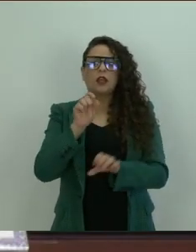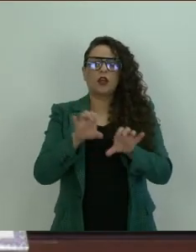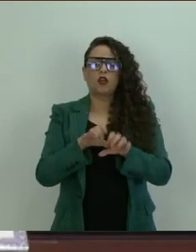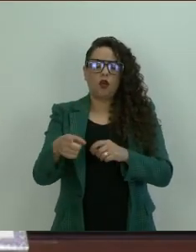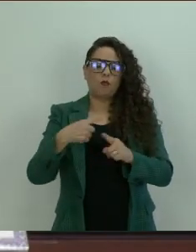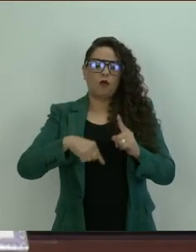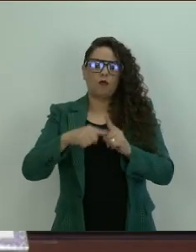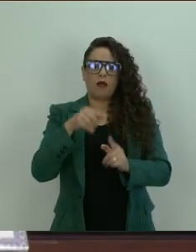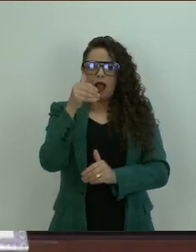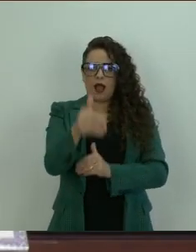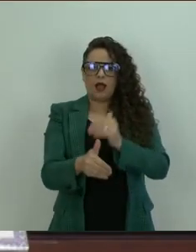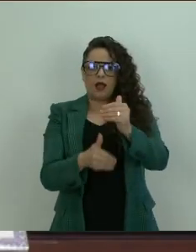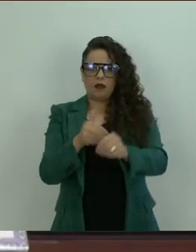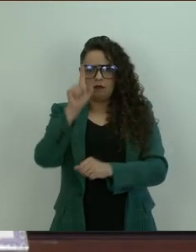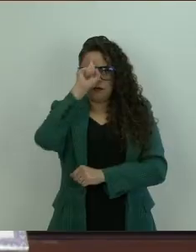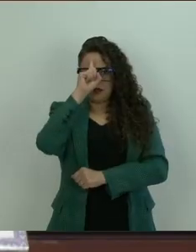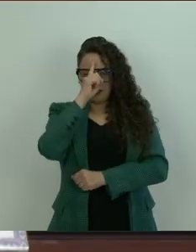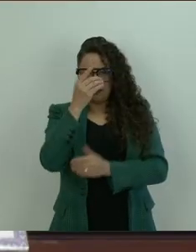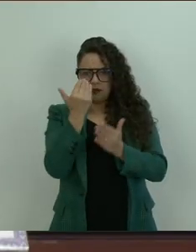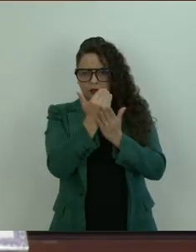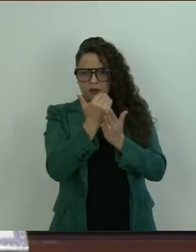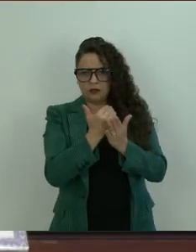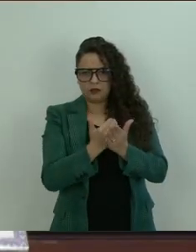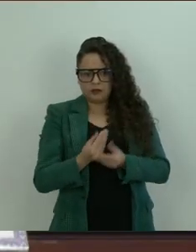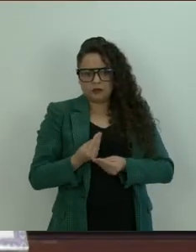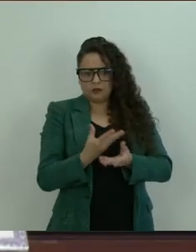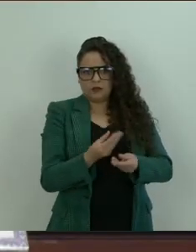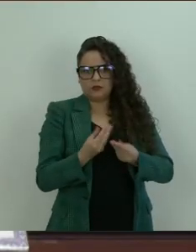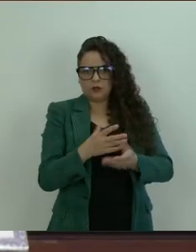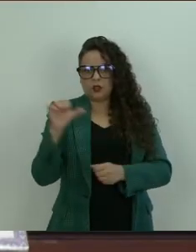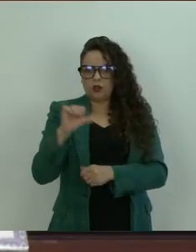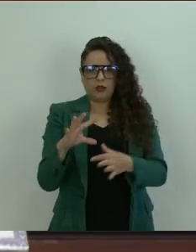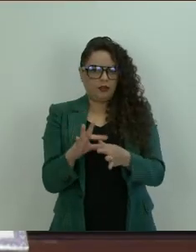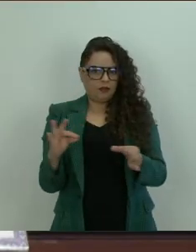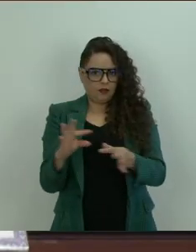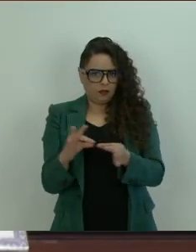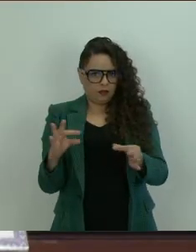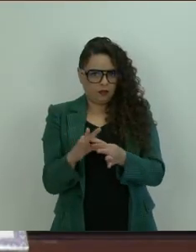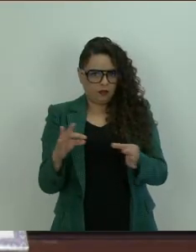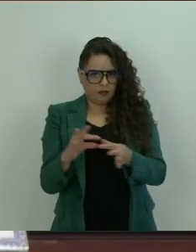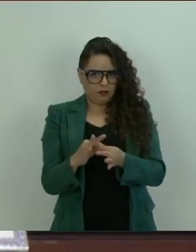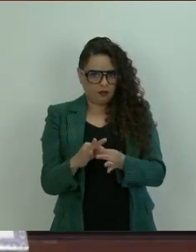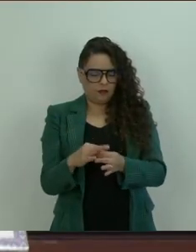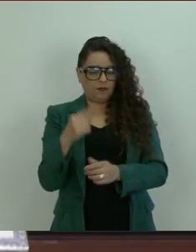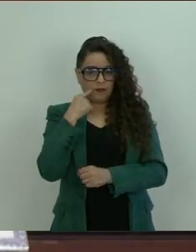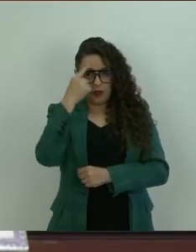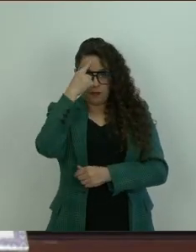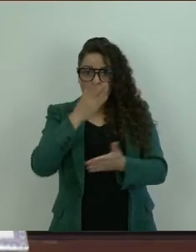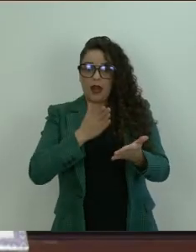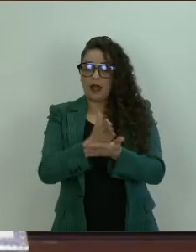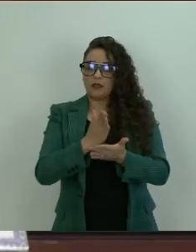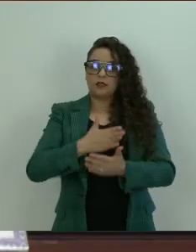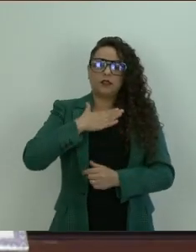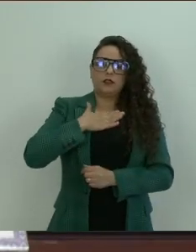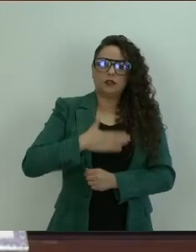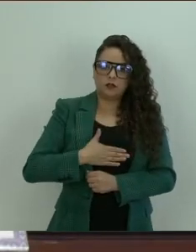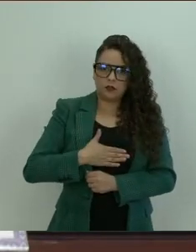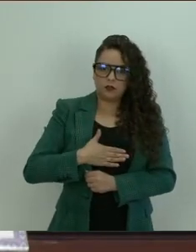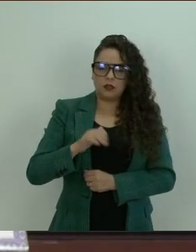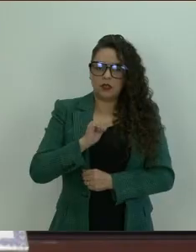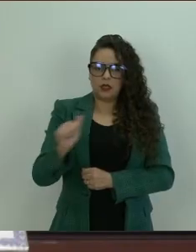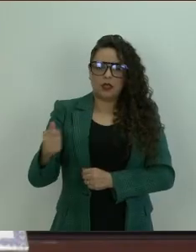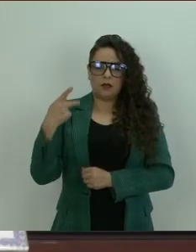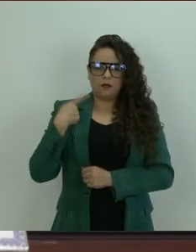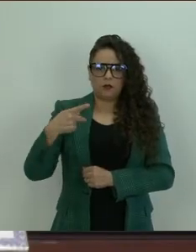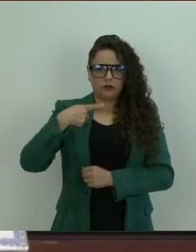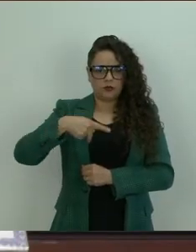las recomendaciones a las que hemos hecho referencia el día de hoy. Con el fin de facilitar el acceso a la justicia a las personas indígenas